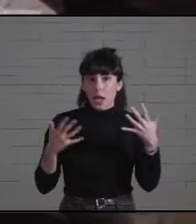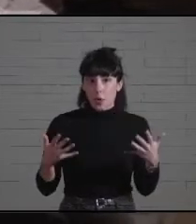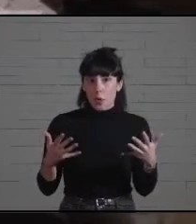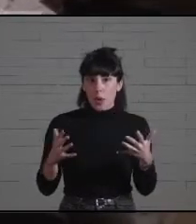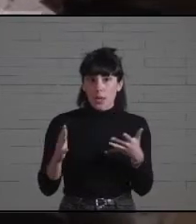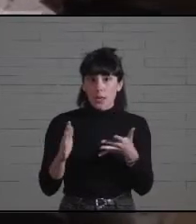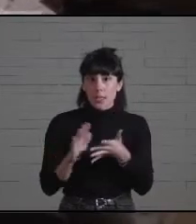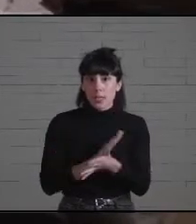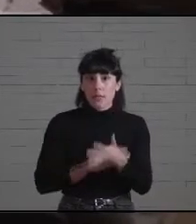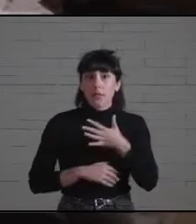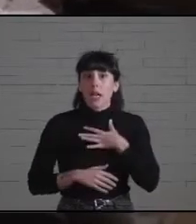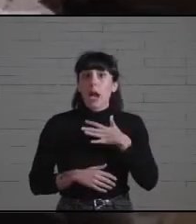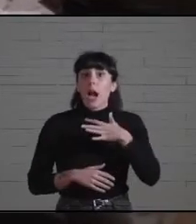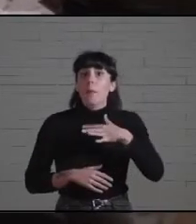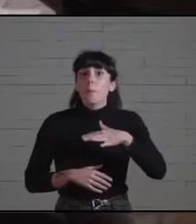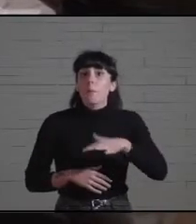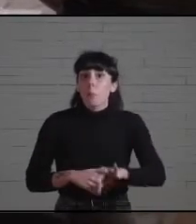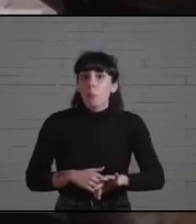la probabilidad,